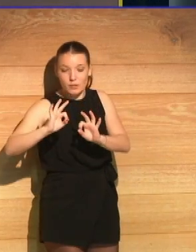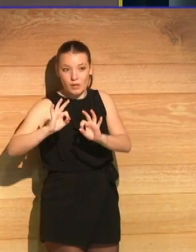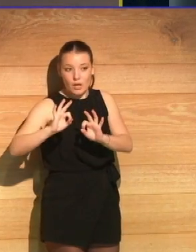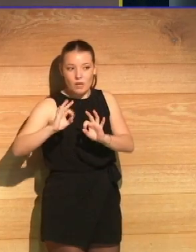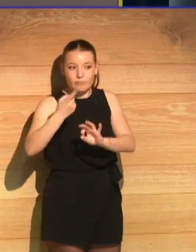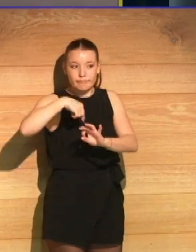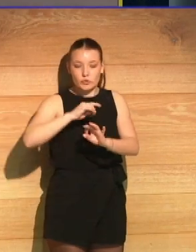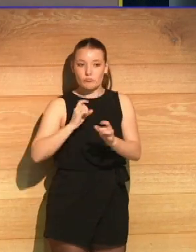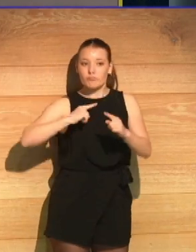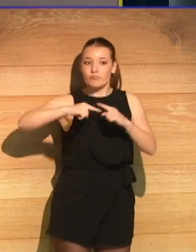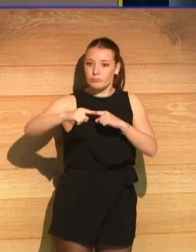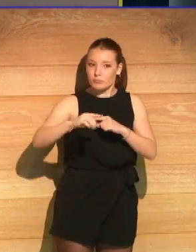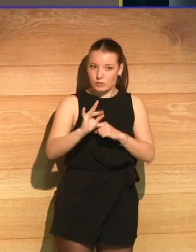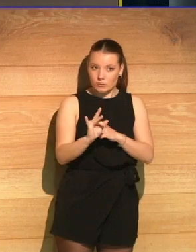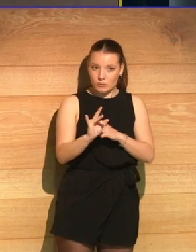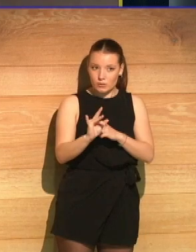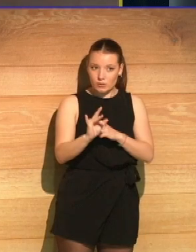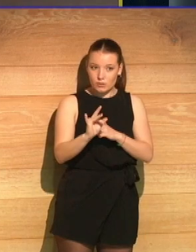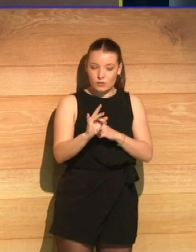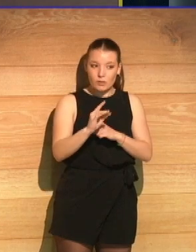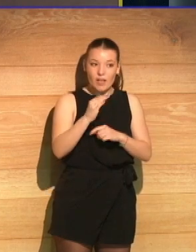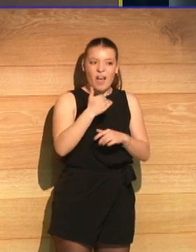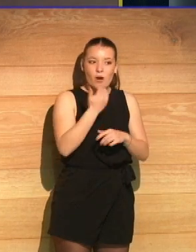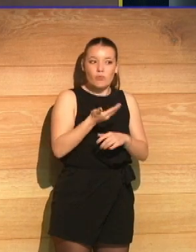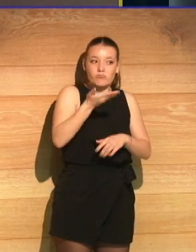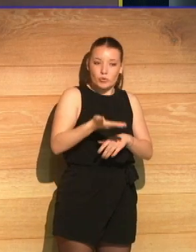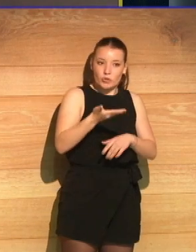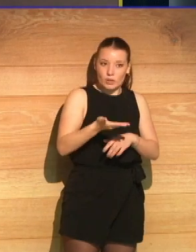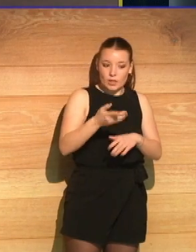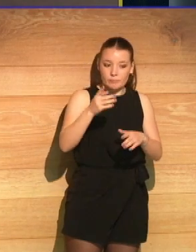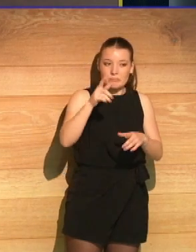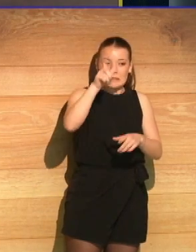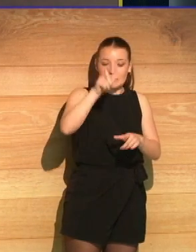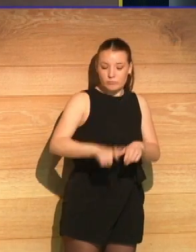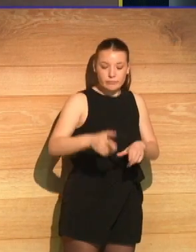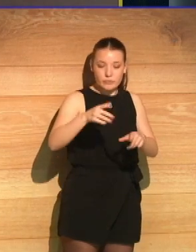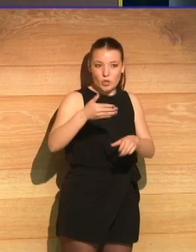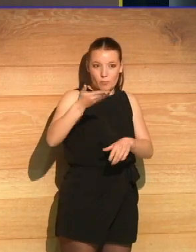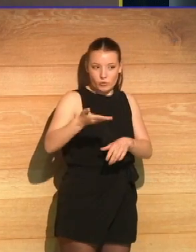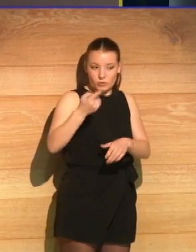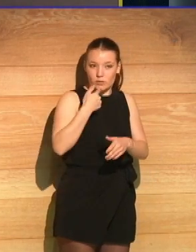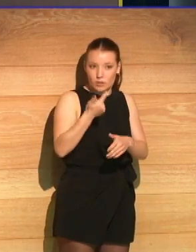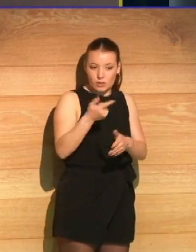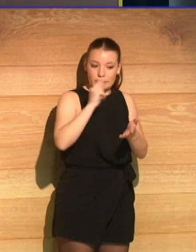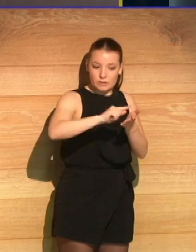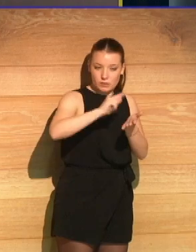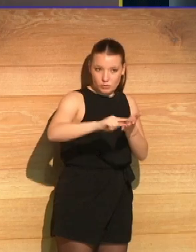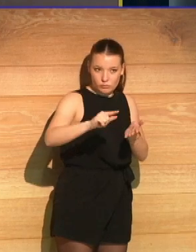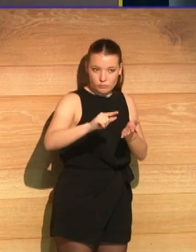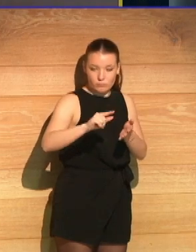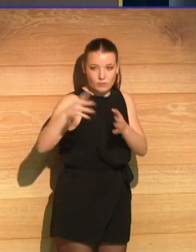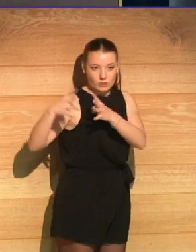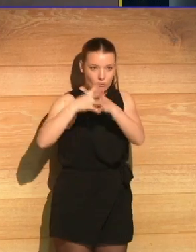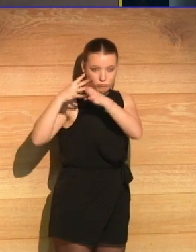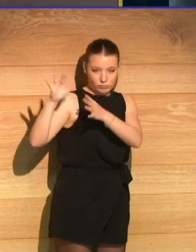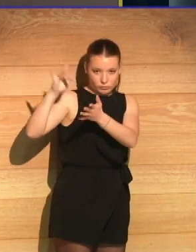interesante en este momento que dice Marshall McLuhan, un escritor de media de Canadá, que